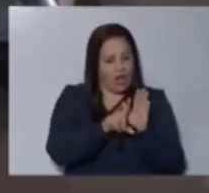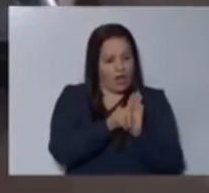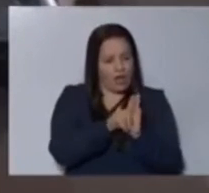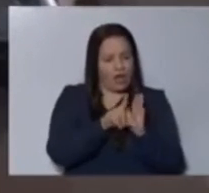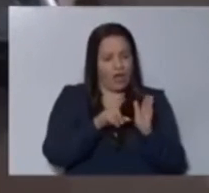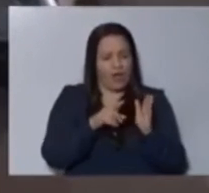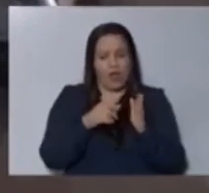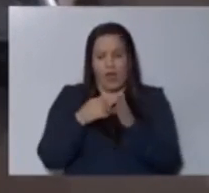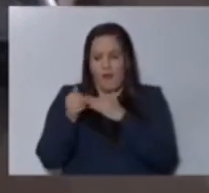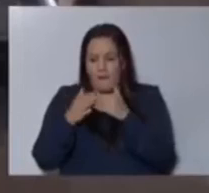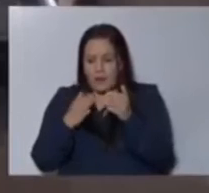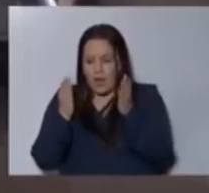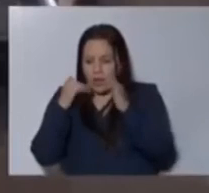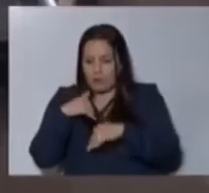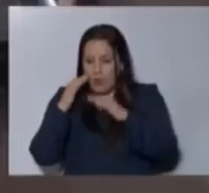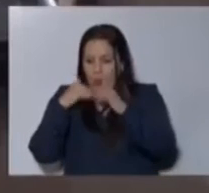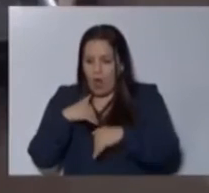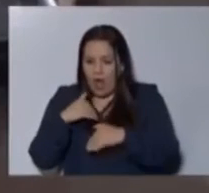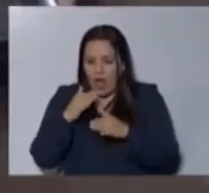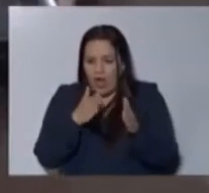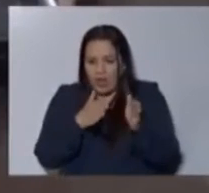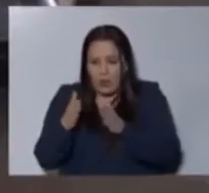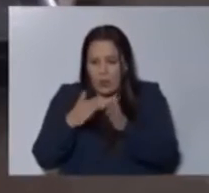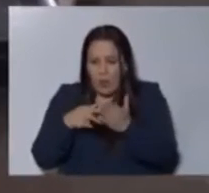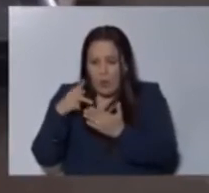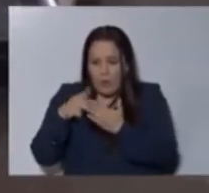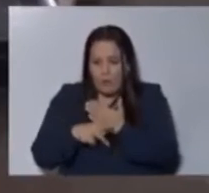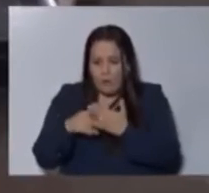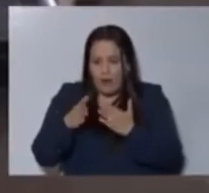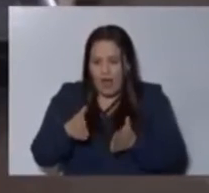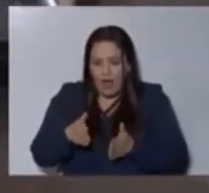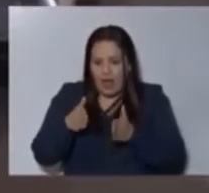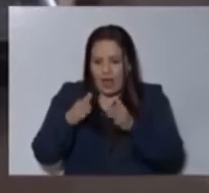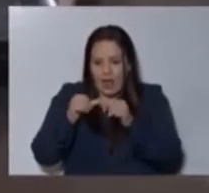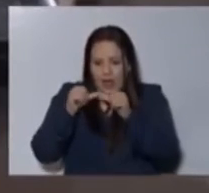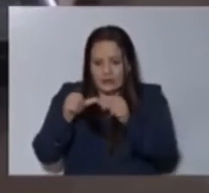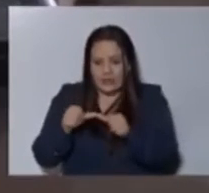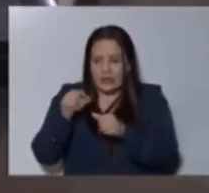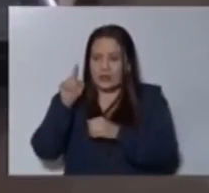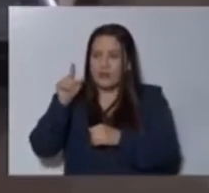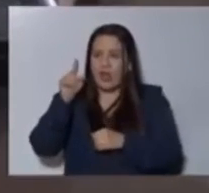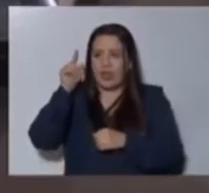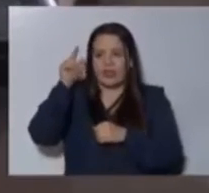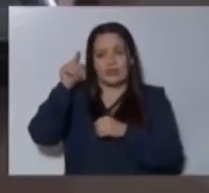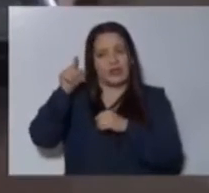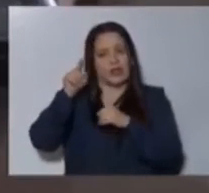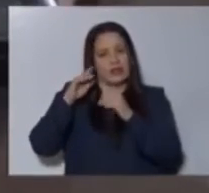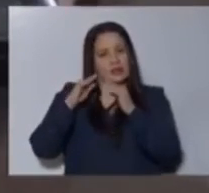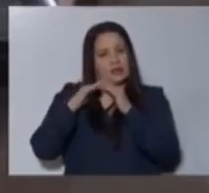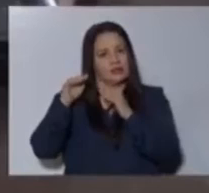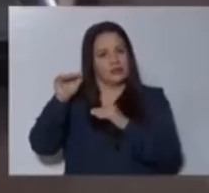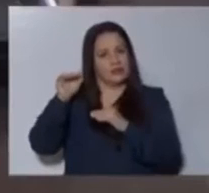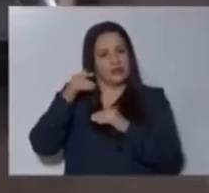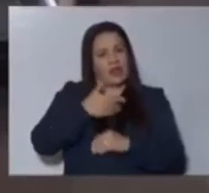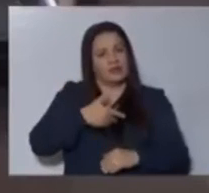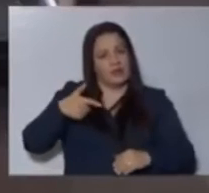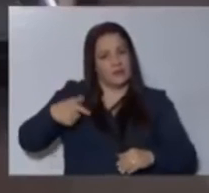de una hoja de ruta en zapote, nos toca a nosotros